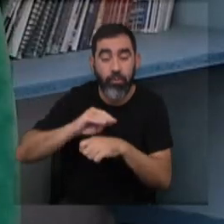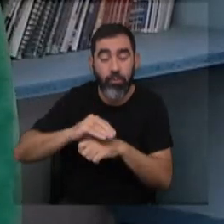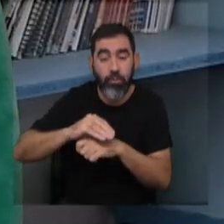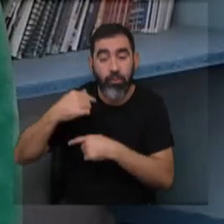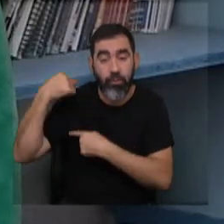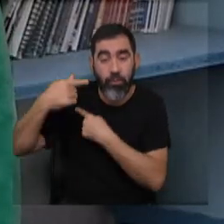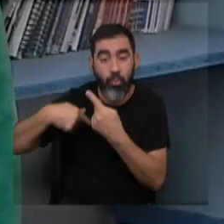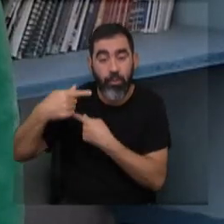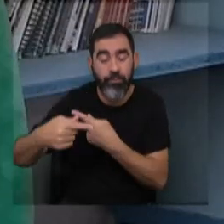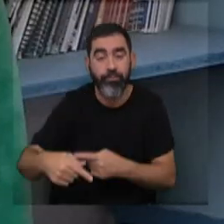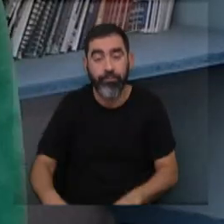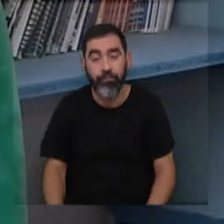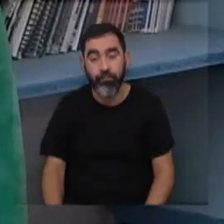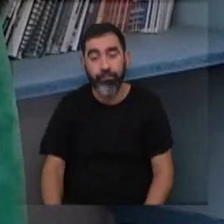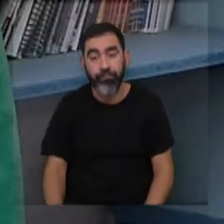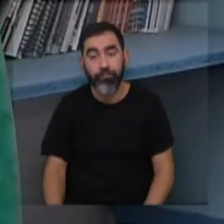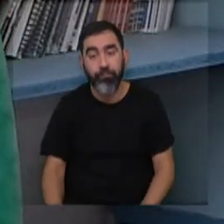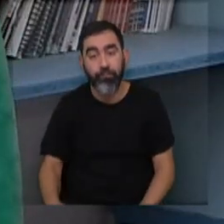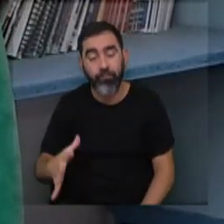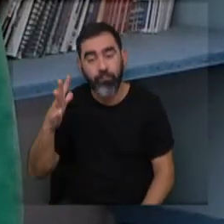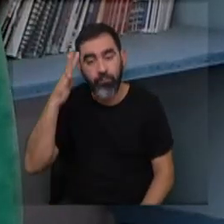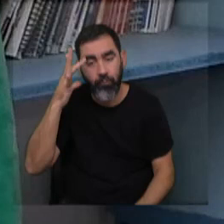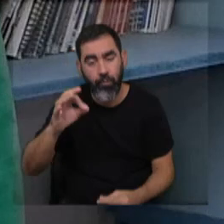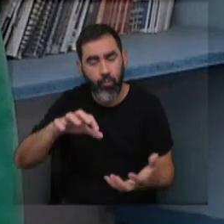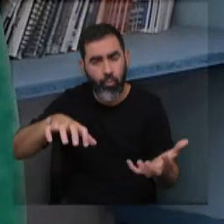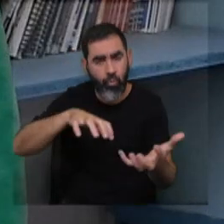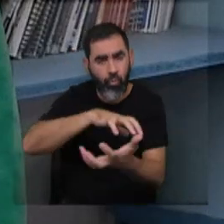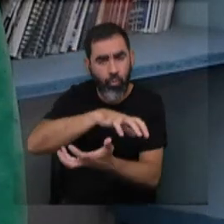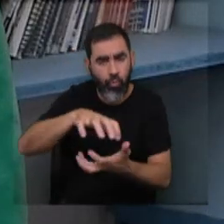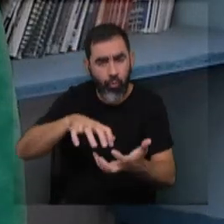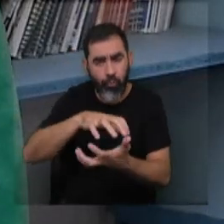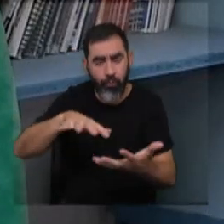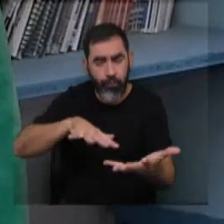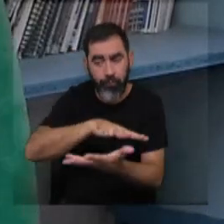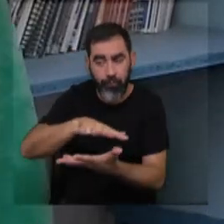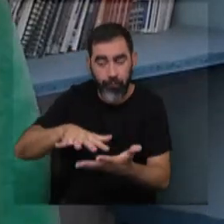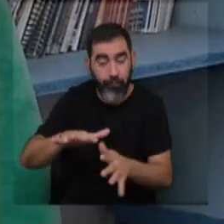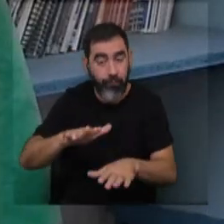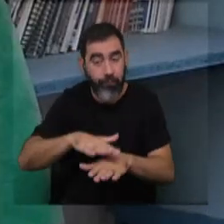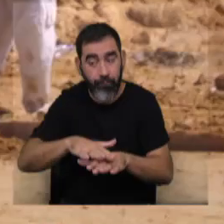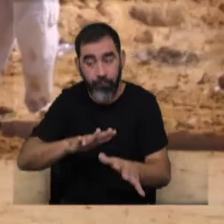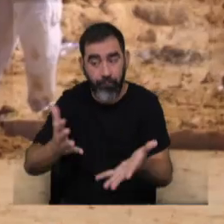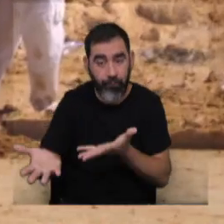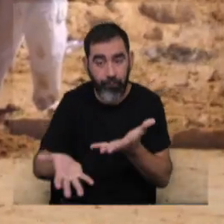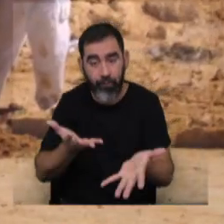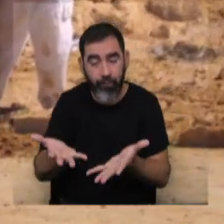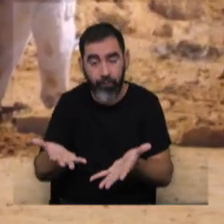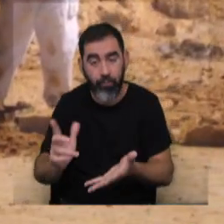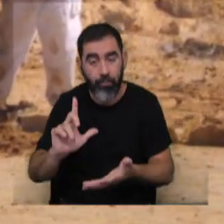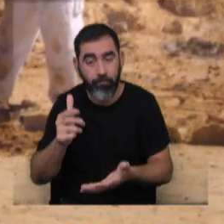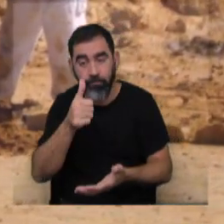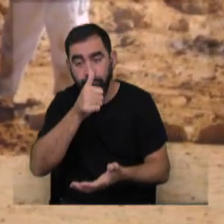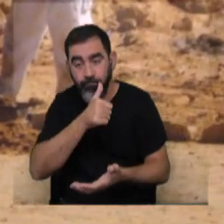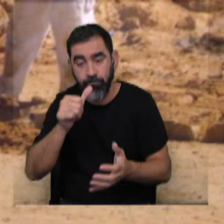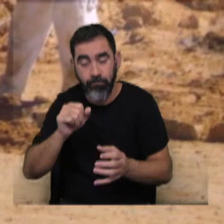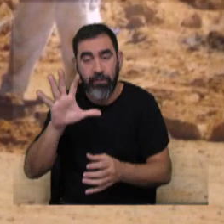tradiciones. Es un pueblo que vive un conflicto, que es un conflicto latente, que está ahí sin resolverse desde